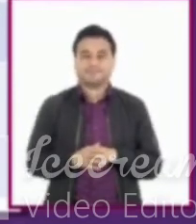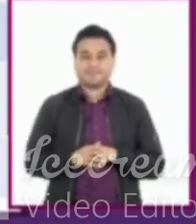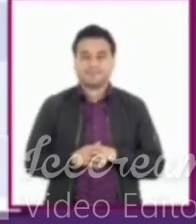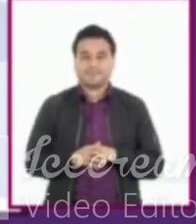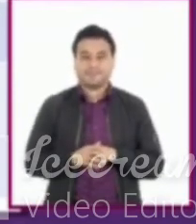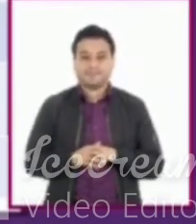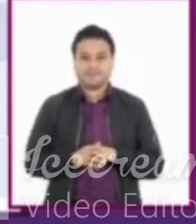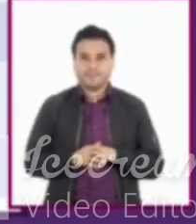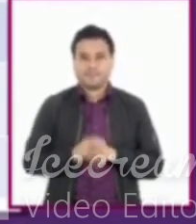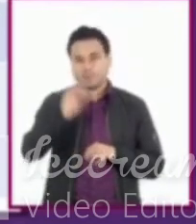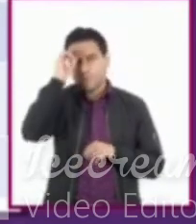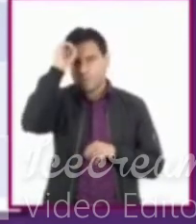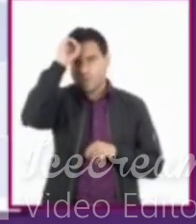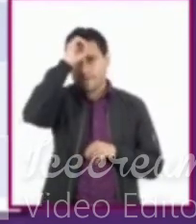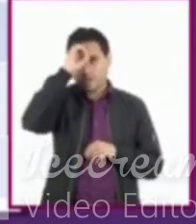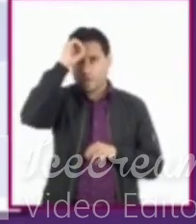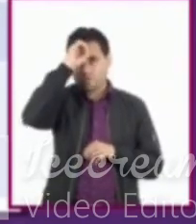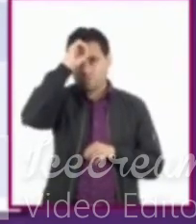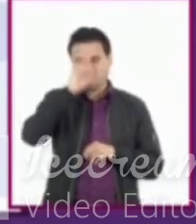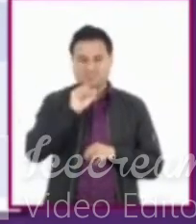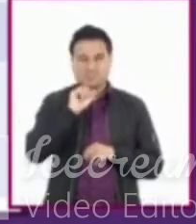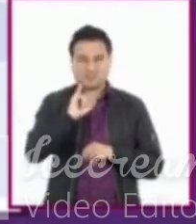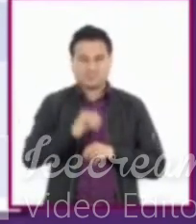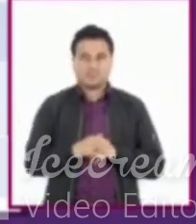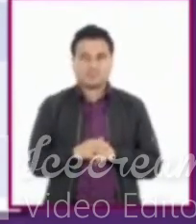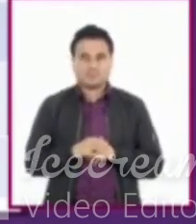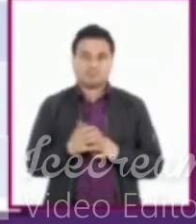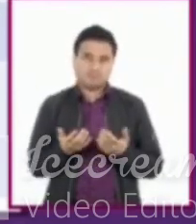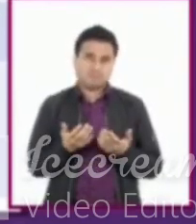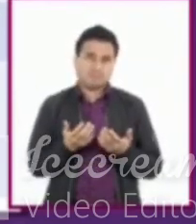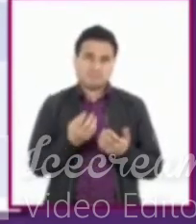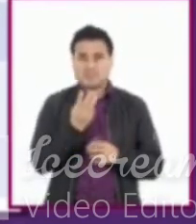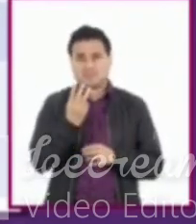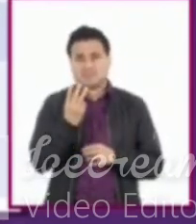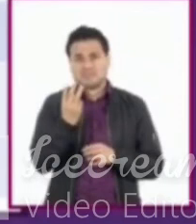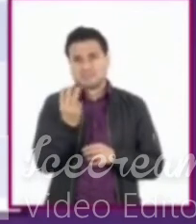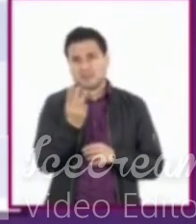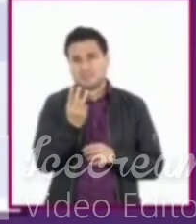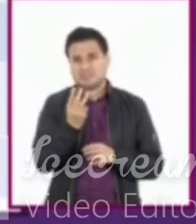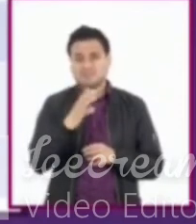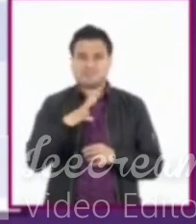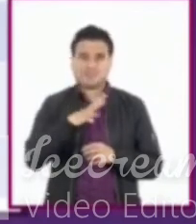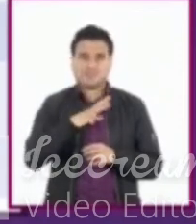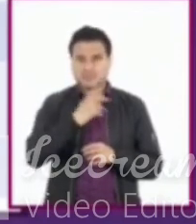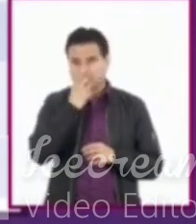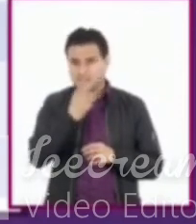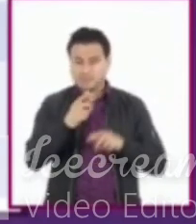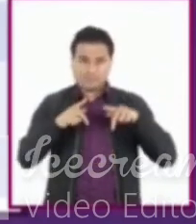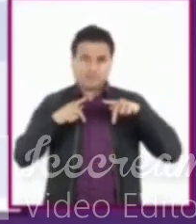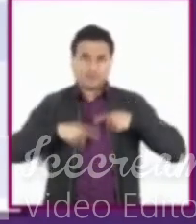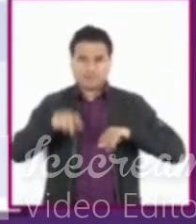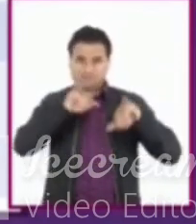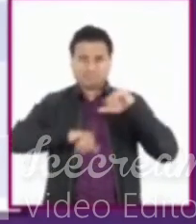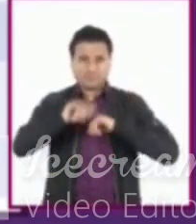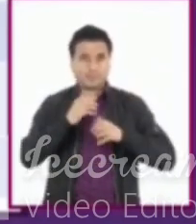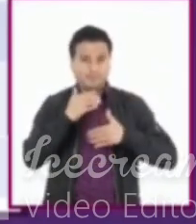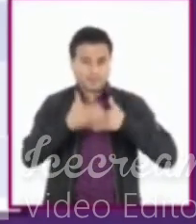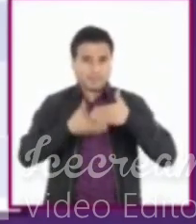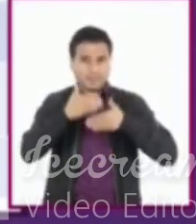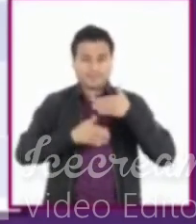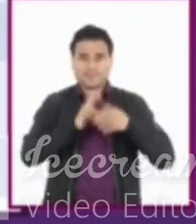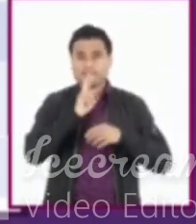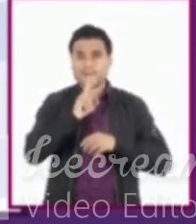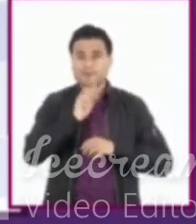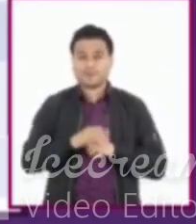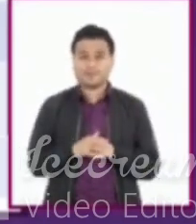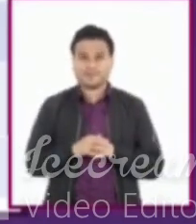favor, pues en todo se habla sobre la ciencia y los grandes avances que los seres humanos tienen en ella. Diferencias,